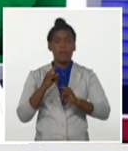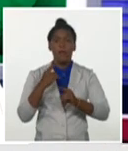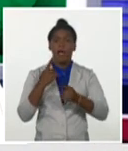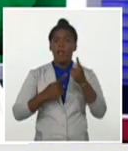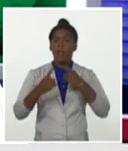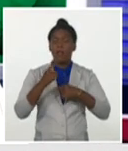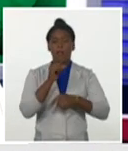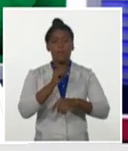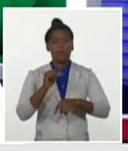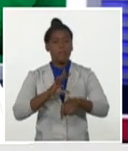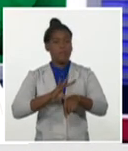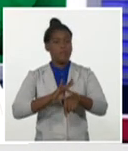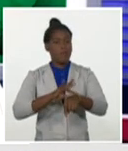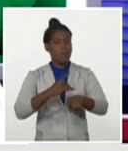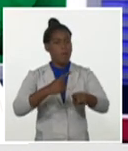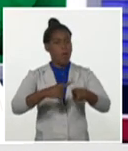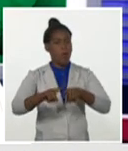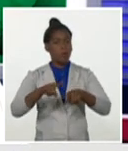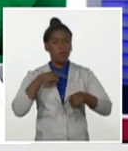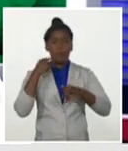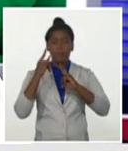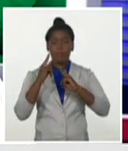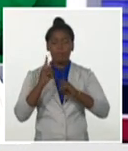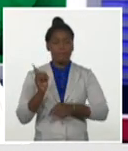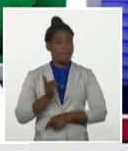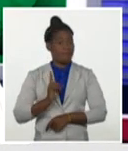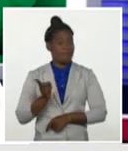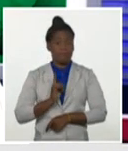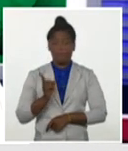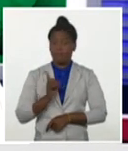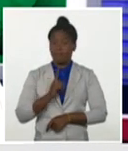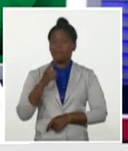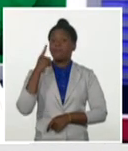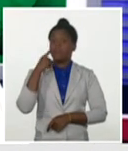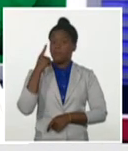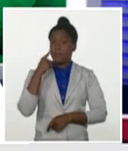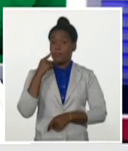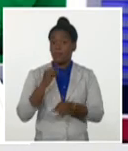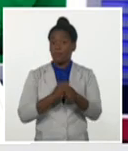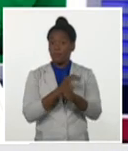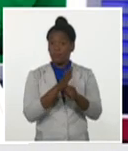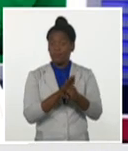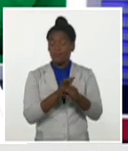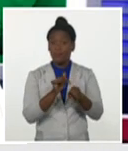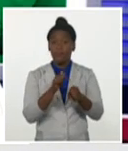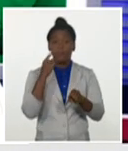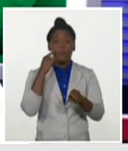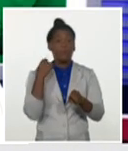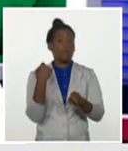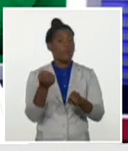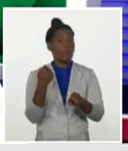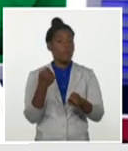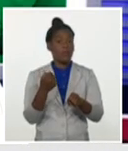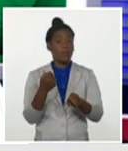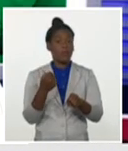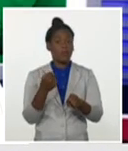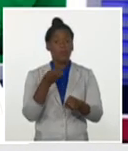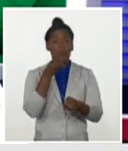comorbilidades, sino que realmente está teniendo un comportamiento más agresivo, más virulento,